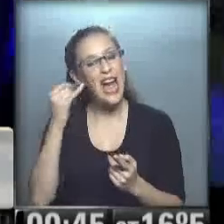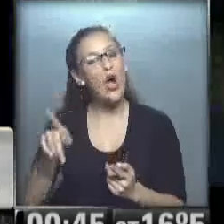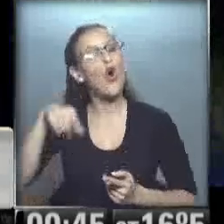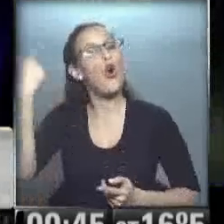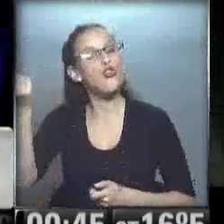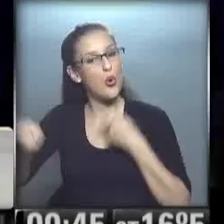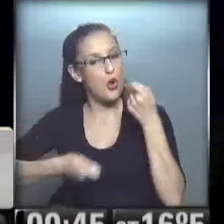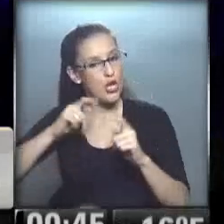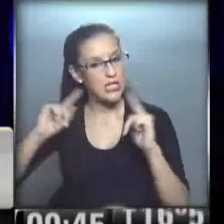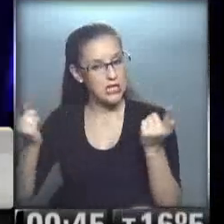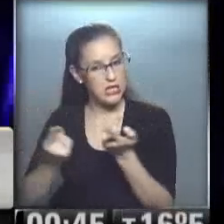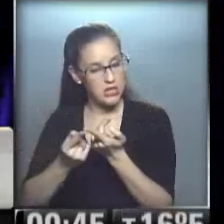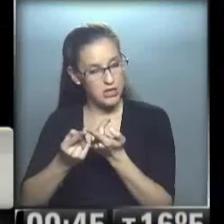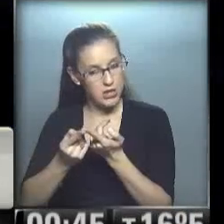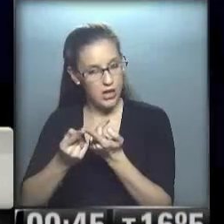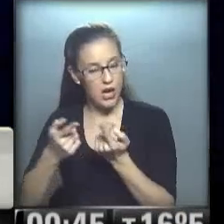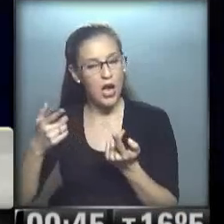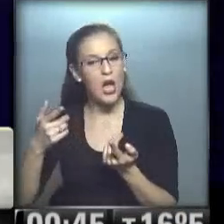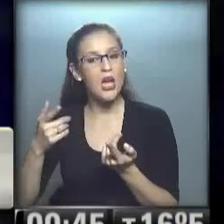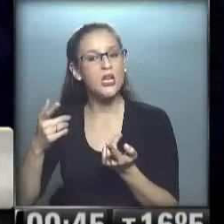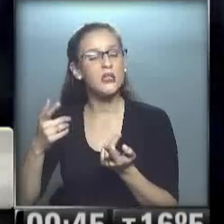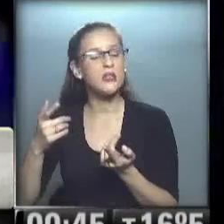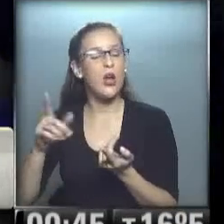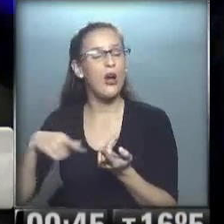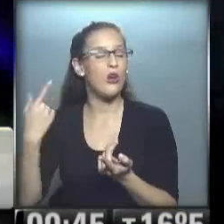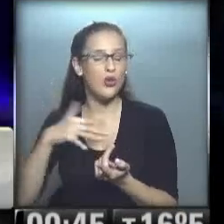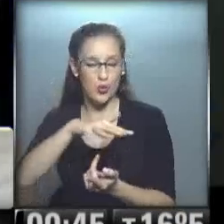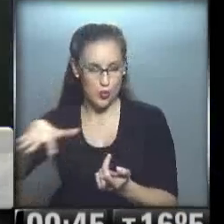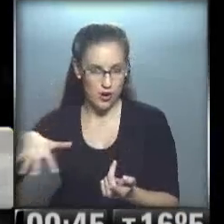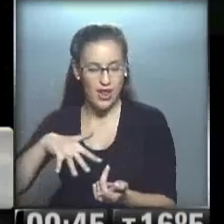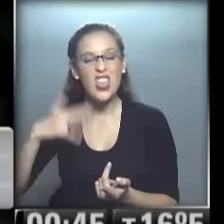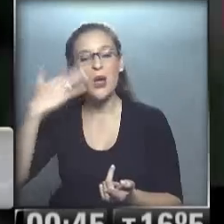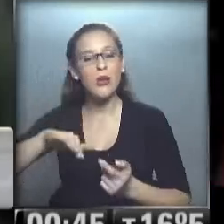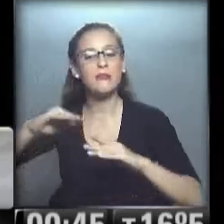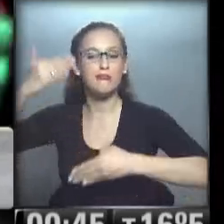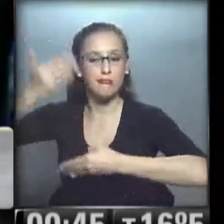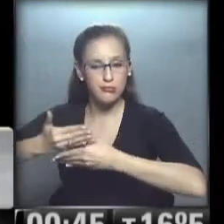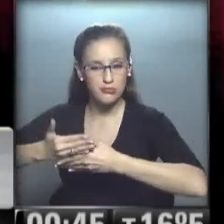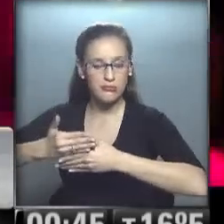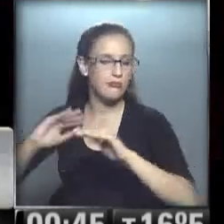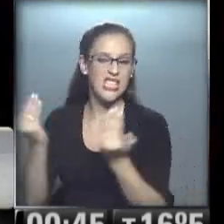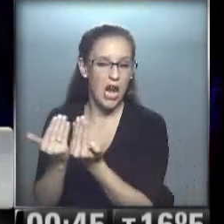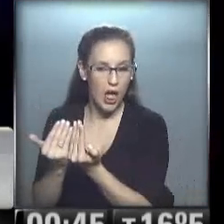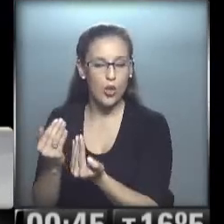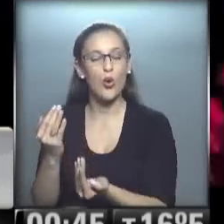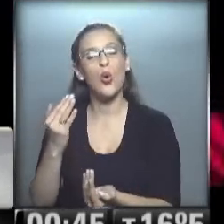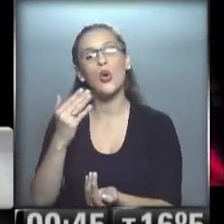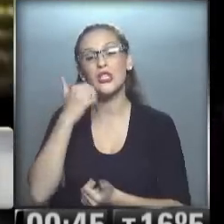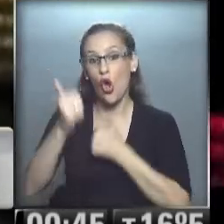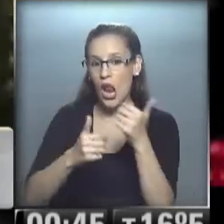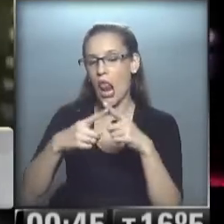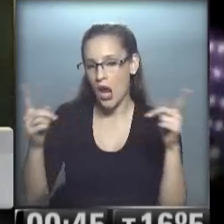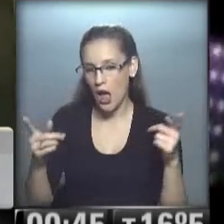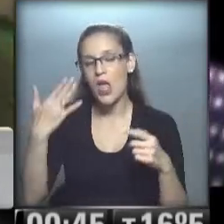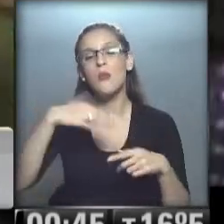Uno de los primeros fue uno de Ámsterdam que se llamaba el Club Watt, que después se cerró. Bueno, tiene una historia compleja y se empezó a usar también en